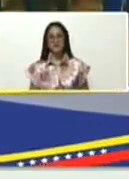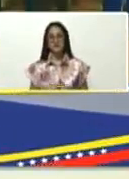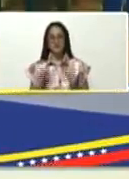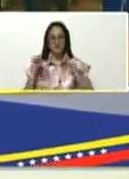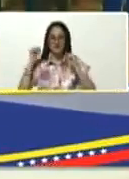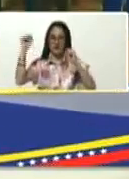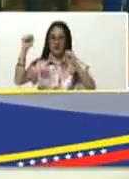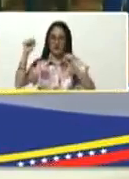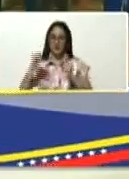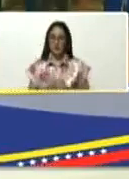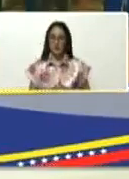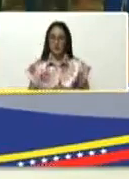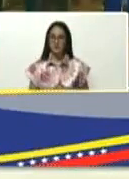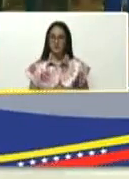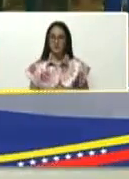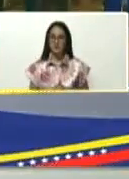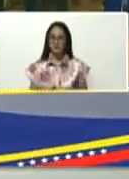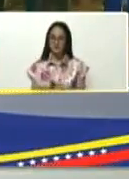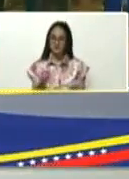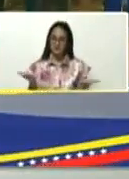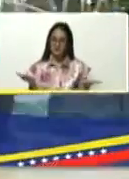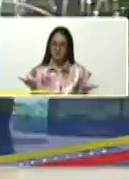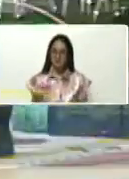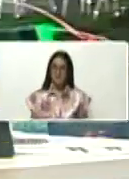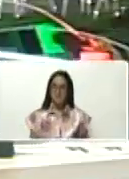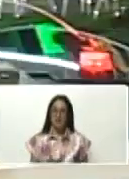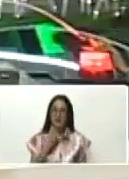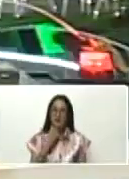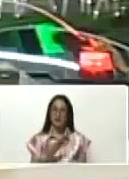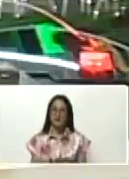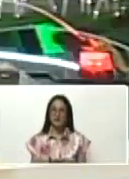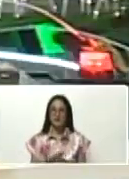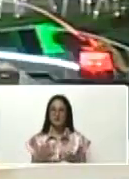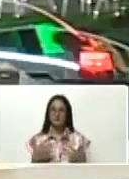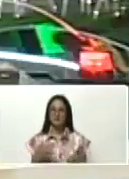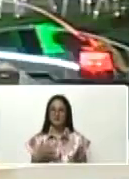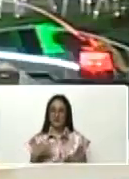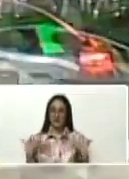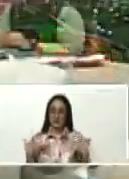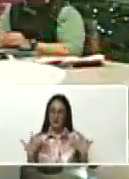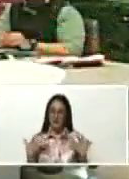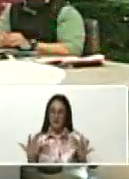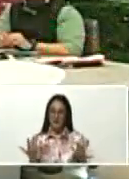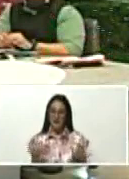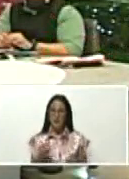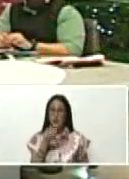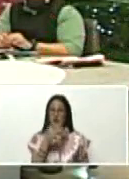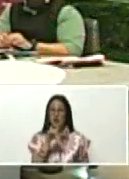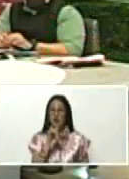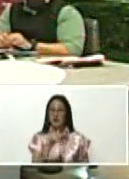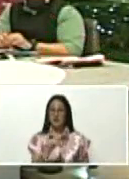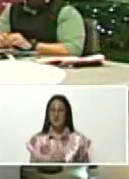Venceremos, muchachos y muchachas. Gracias, bueno, qué alegría recibir tan buenas